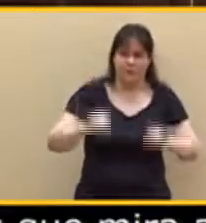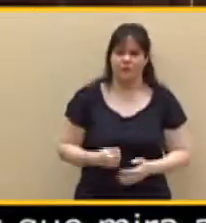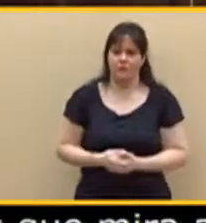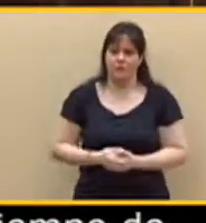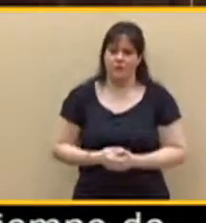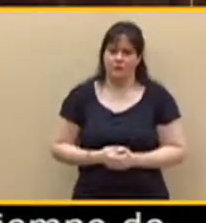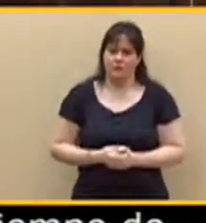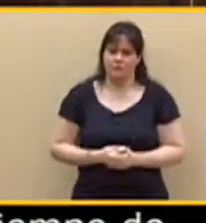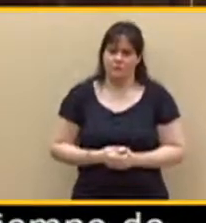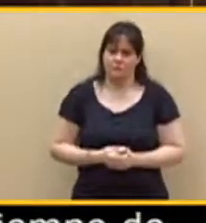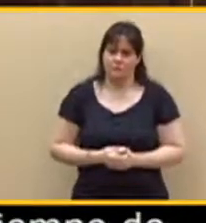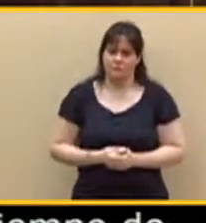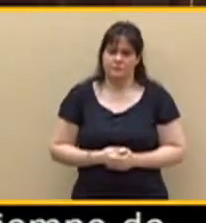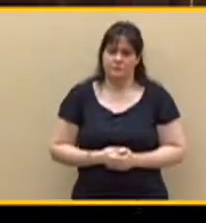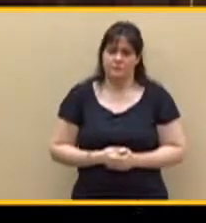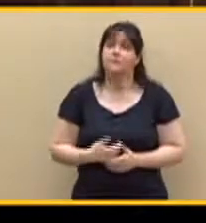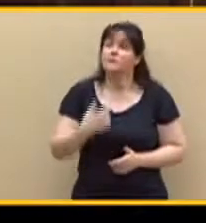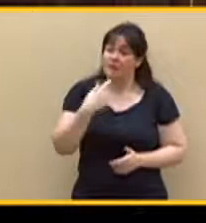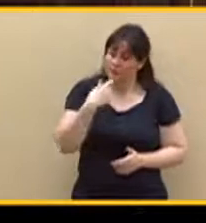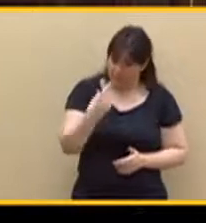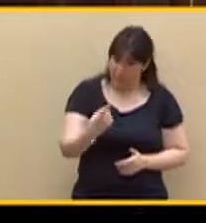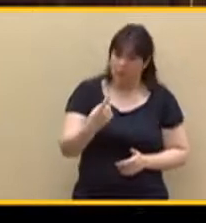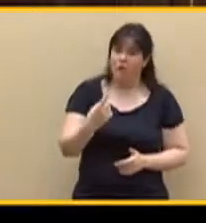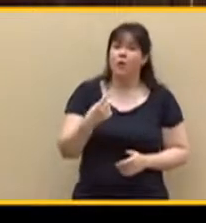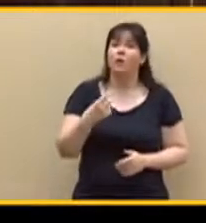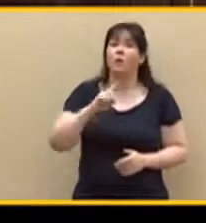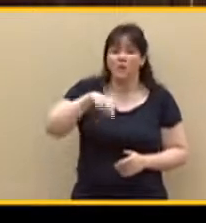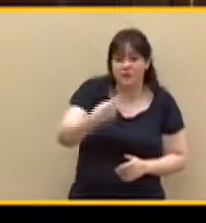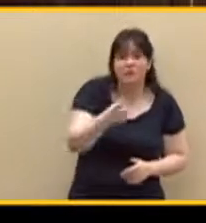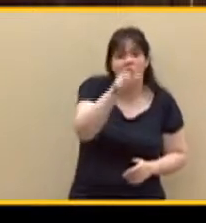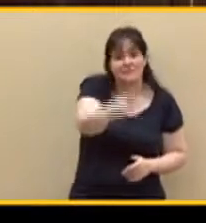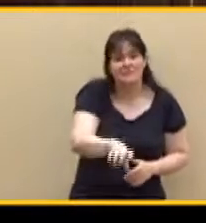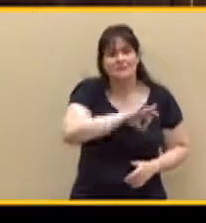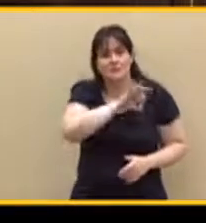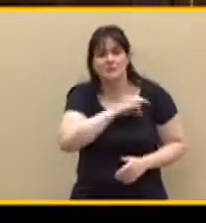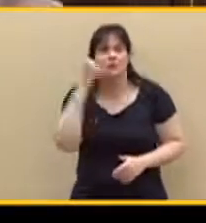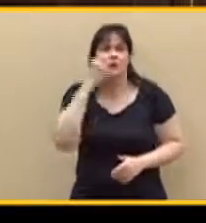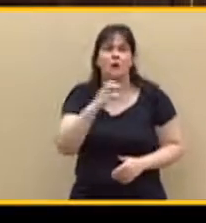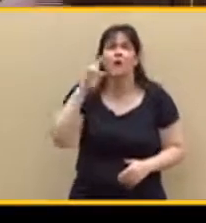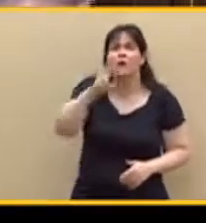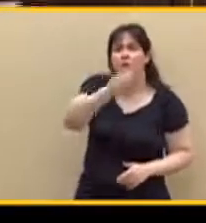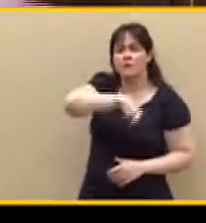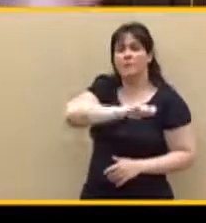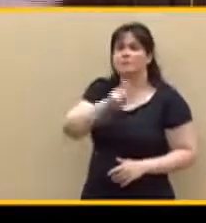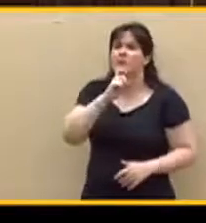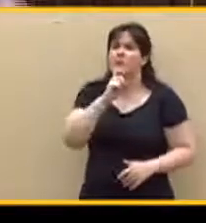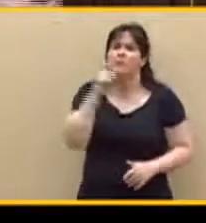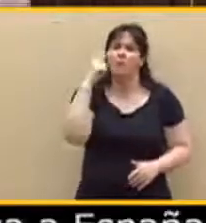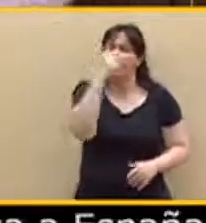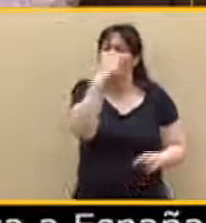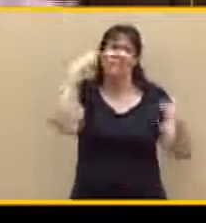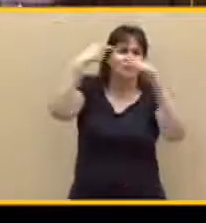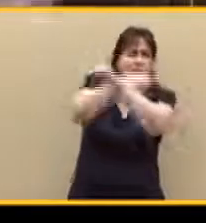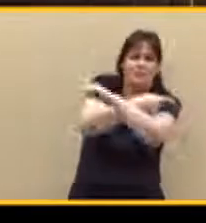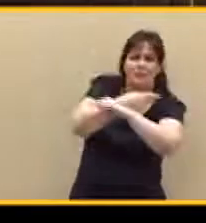Digo que está después usted, señor Rajoy, que mira a España con los ojos extraviados como diciendo no sé yo qué hago aquí si en